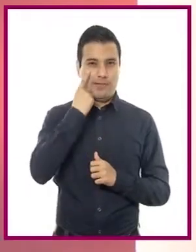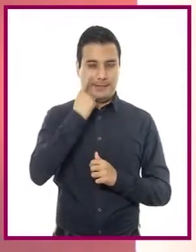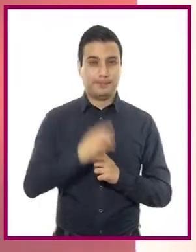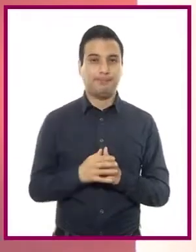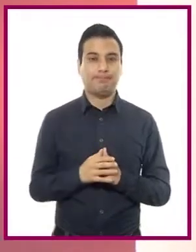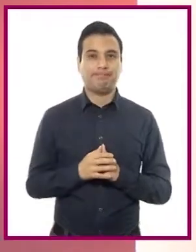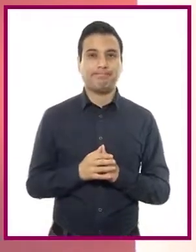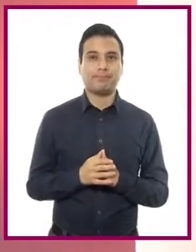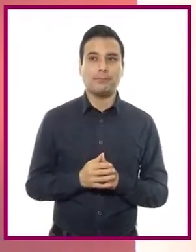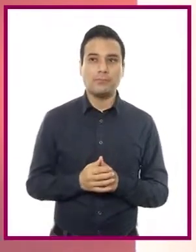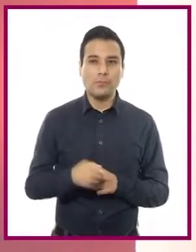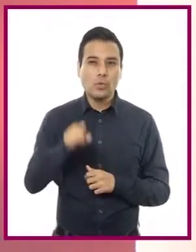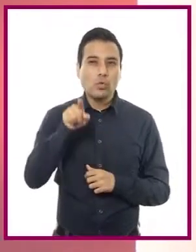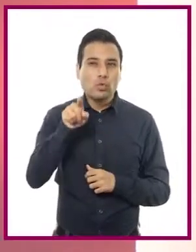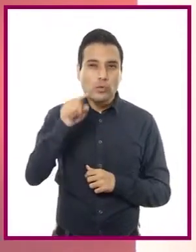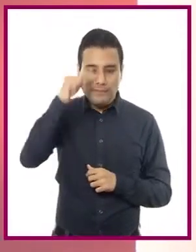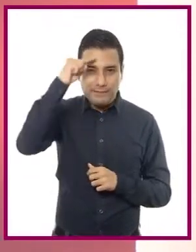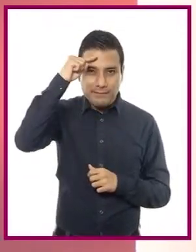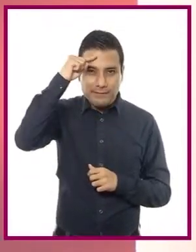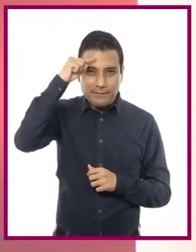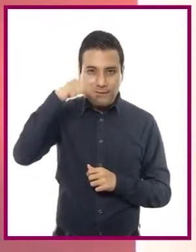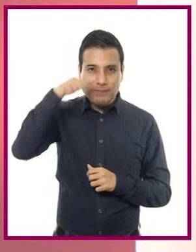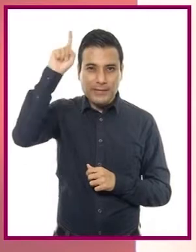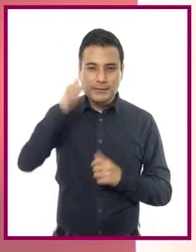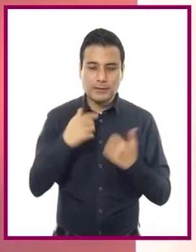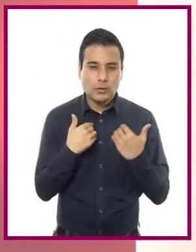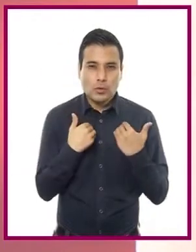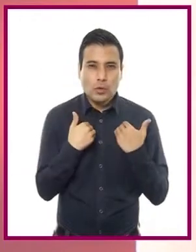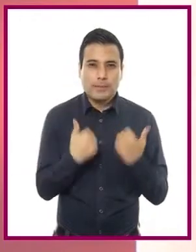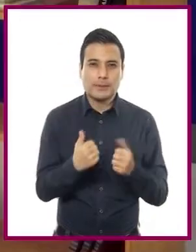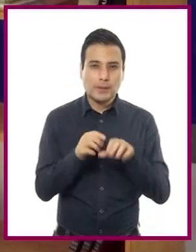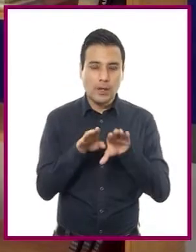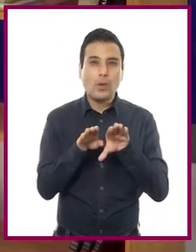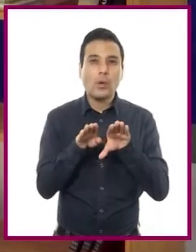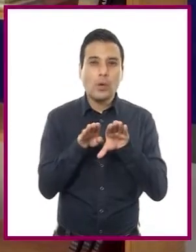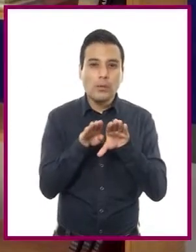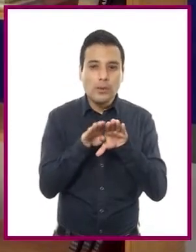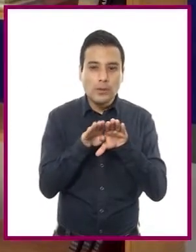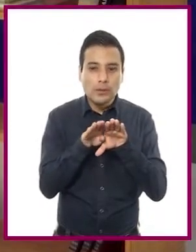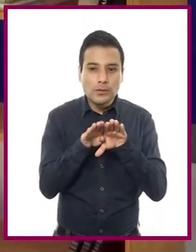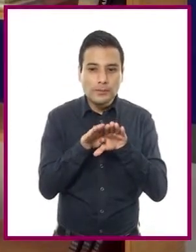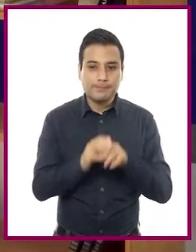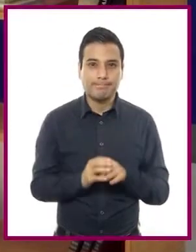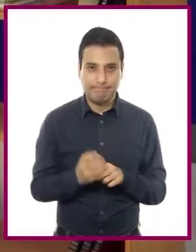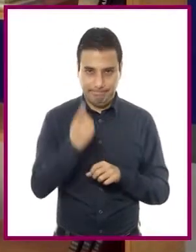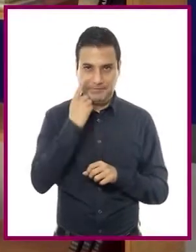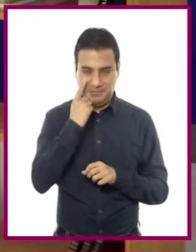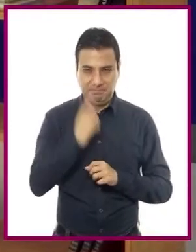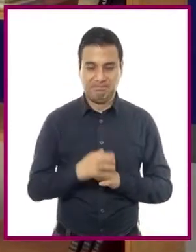en adelante te sea más fácil entender los poemas que lees, ¿qué te parece si